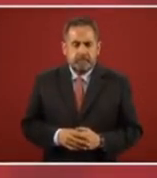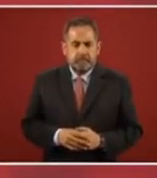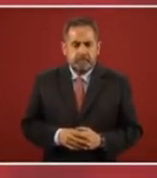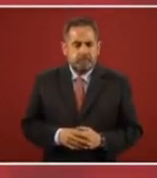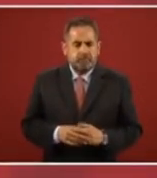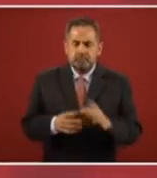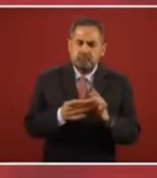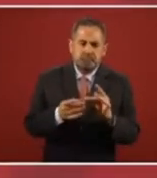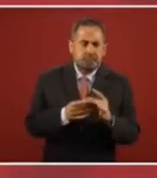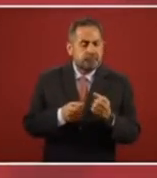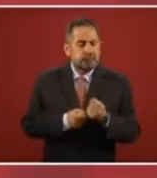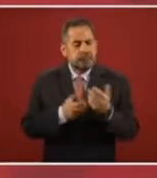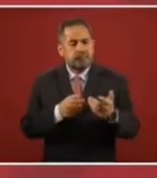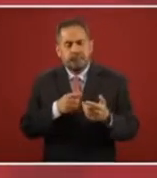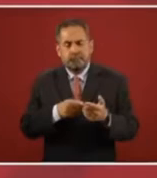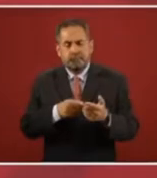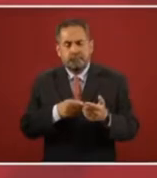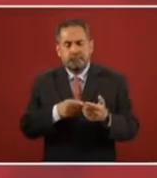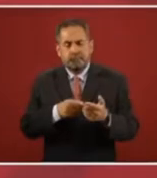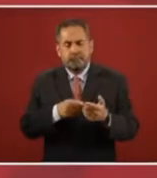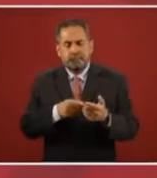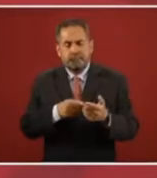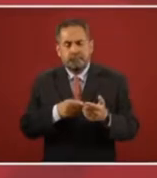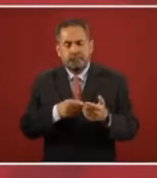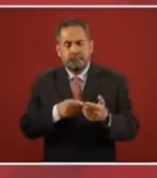expresaban la delincuencia